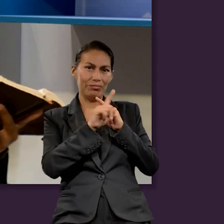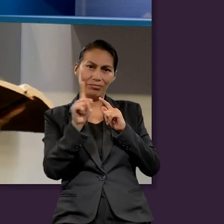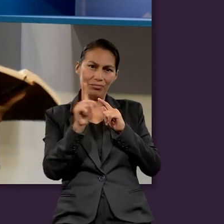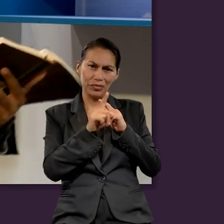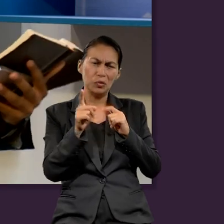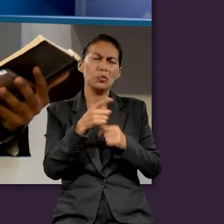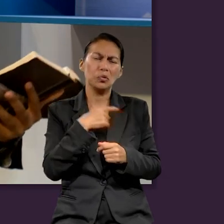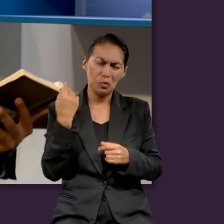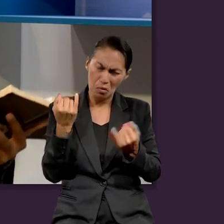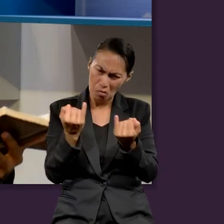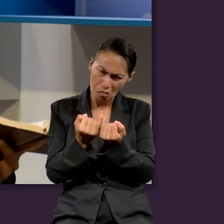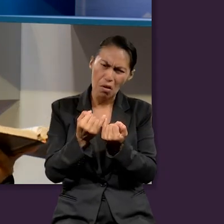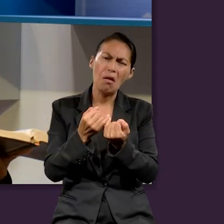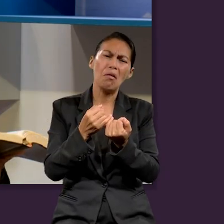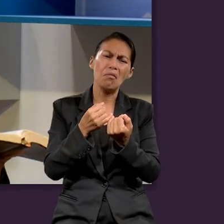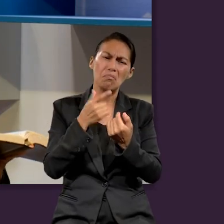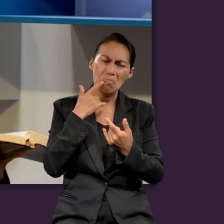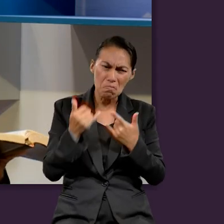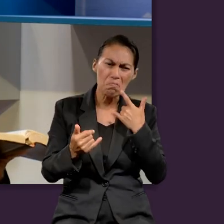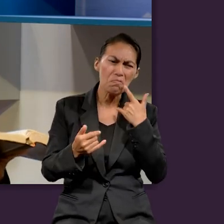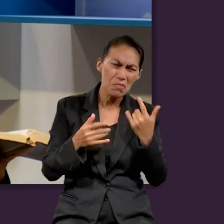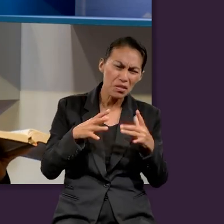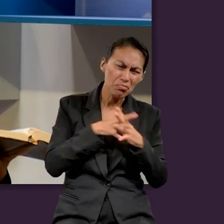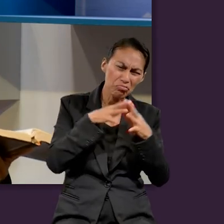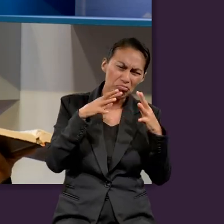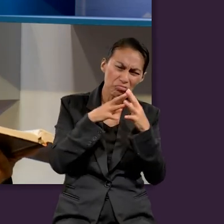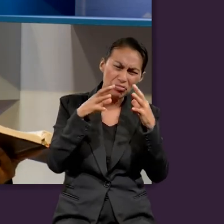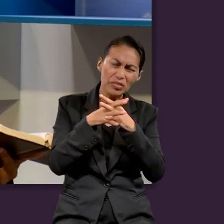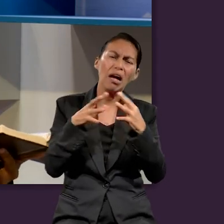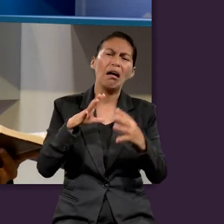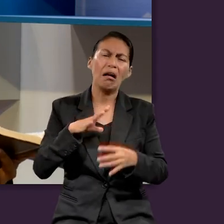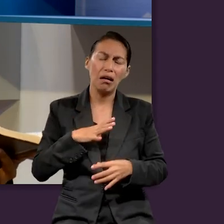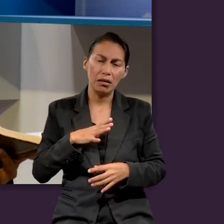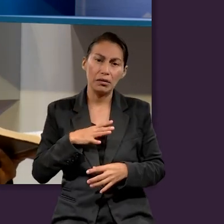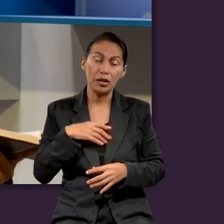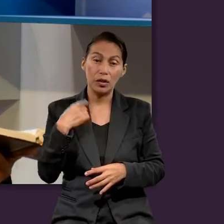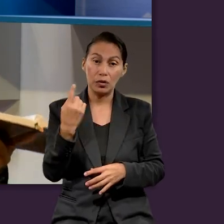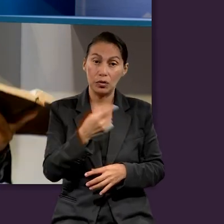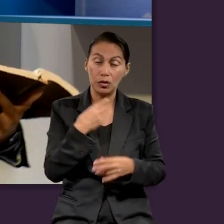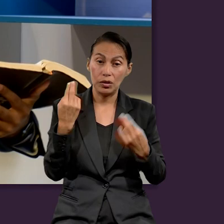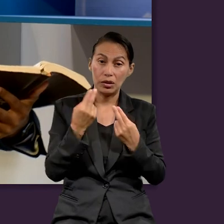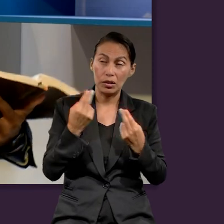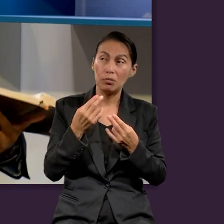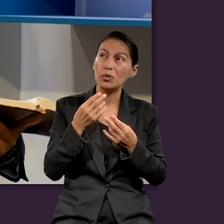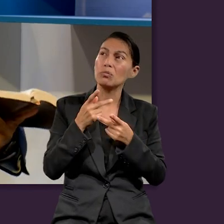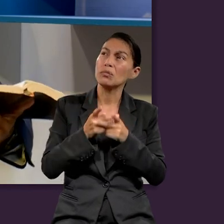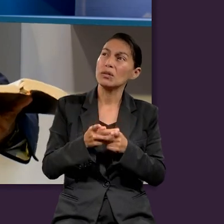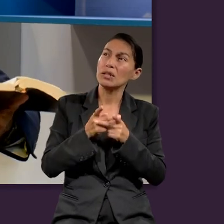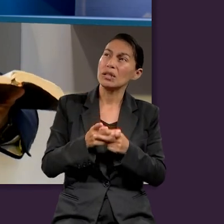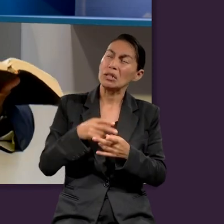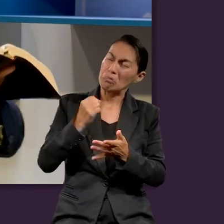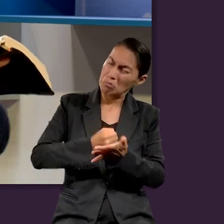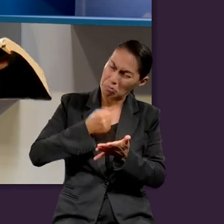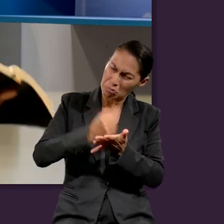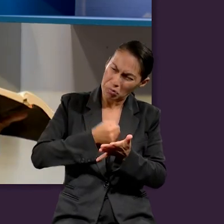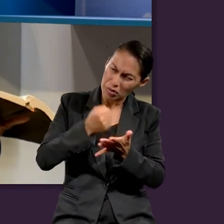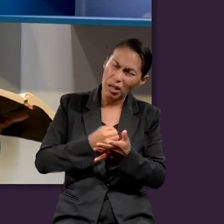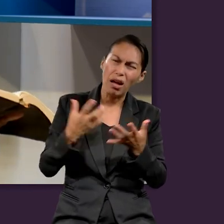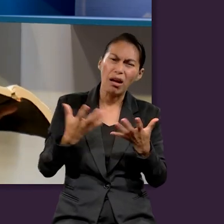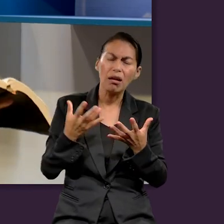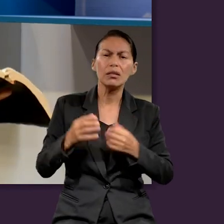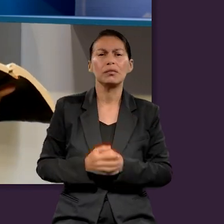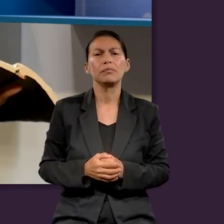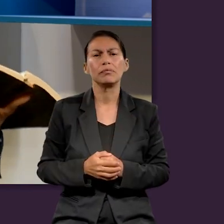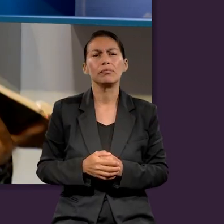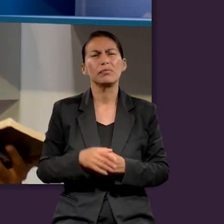de eso no estamos libres de pasar por esta lucha y pasando por esta lucha es donde necesitamos esa perseverancia